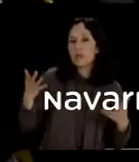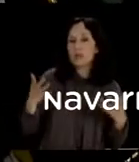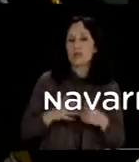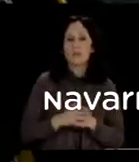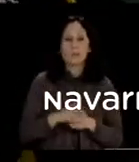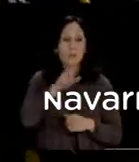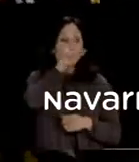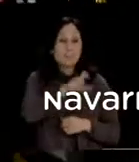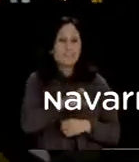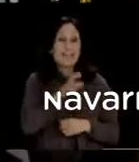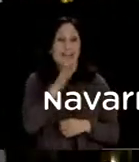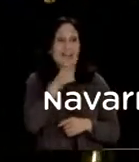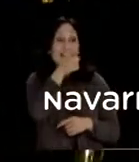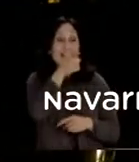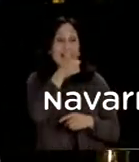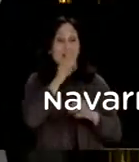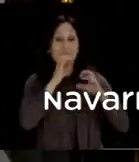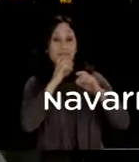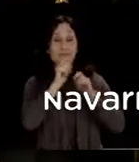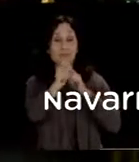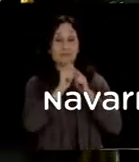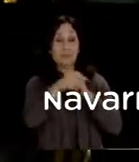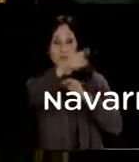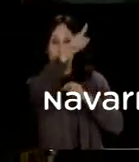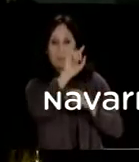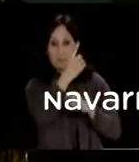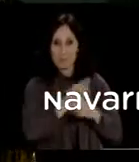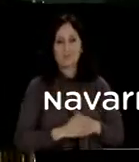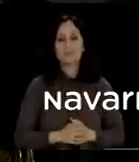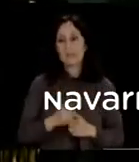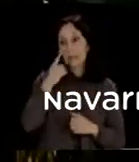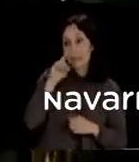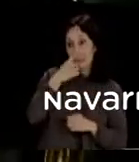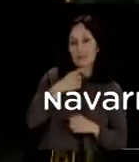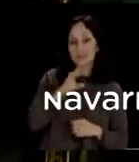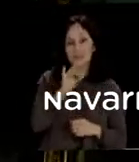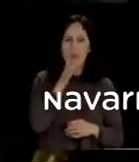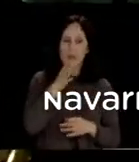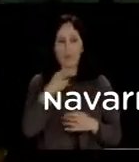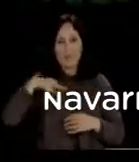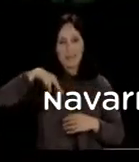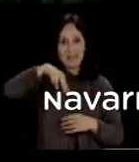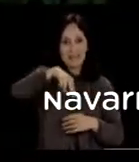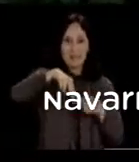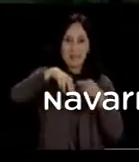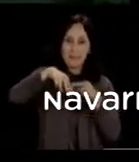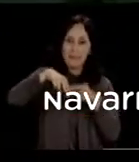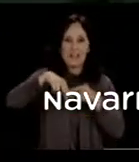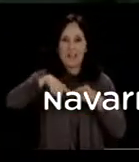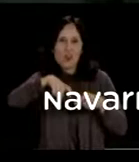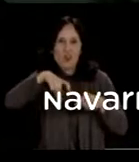Bueno, el más veterano ha salido ahora con la trompeta y tal, y como... El primero en salir ha sido, ¿ok? Sí, sí, porque tiene que engrasar un poco la pierna, que le falla la